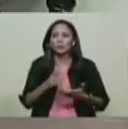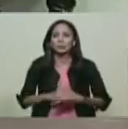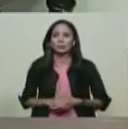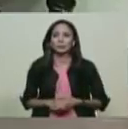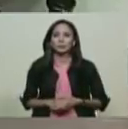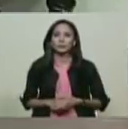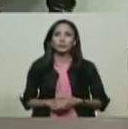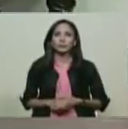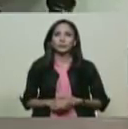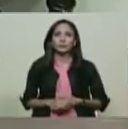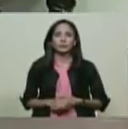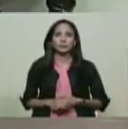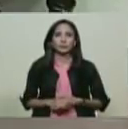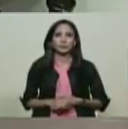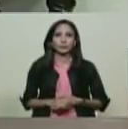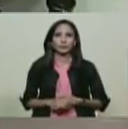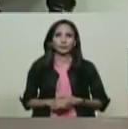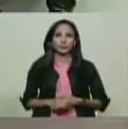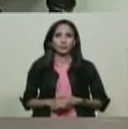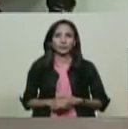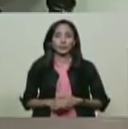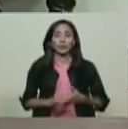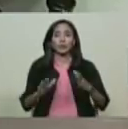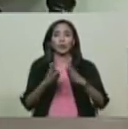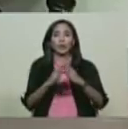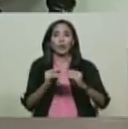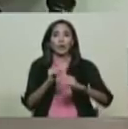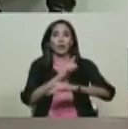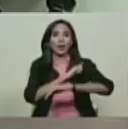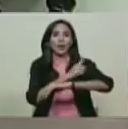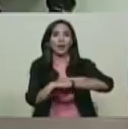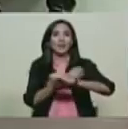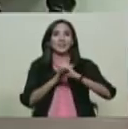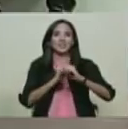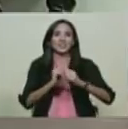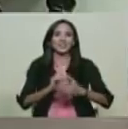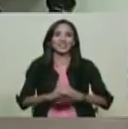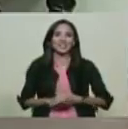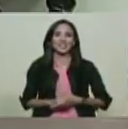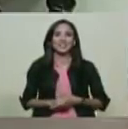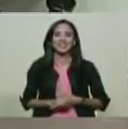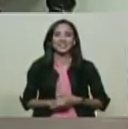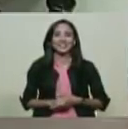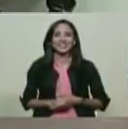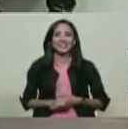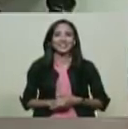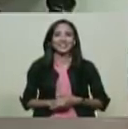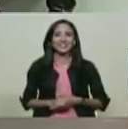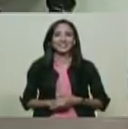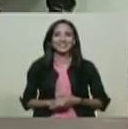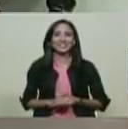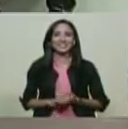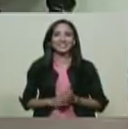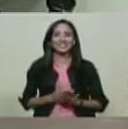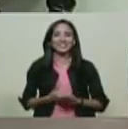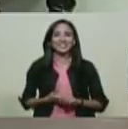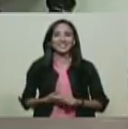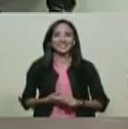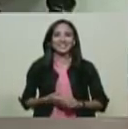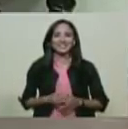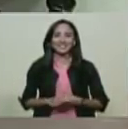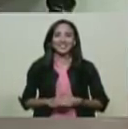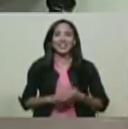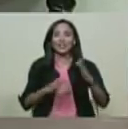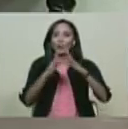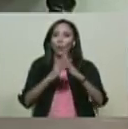tributar en el fortalecimiento de las finanzas públicas internacionales de nuestra